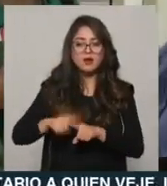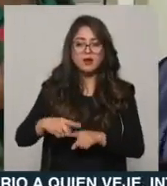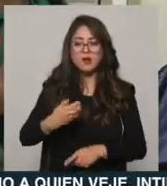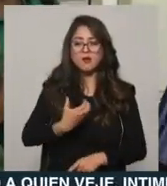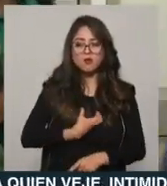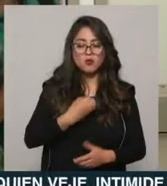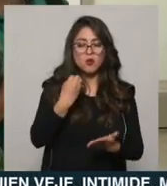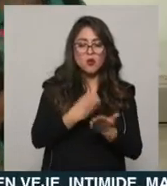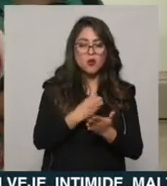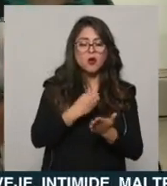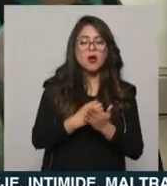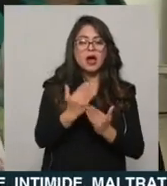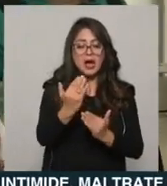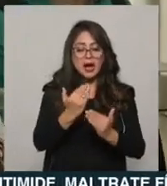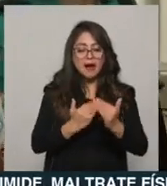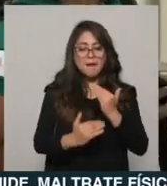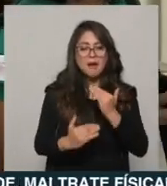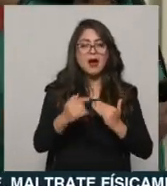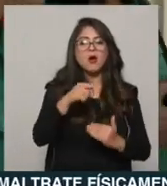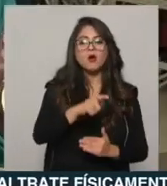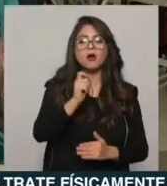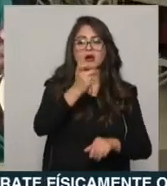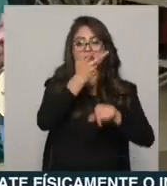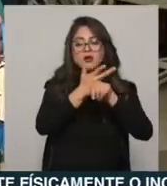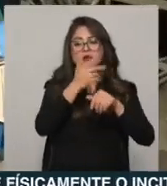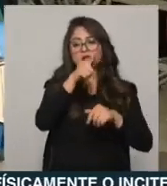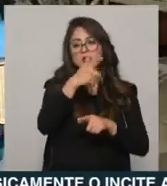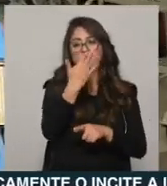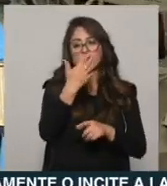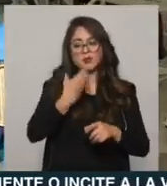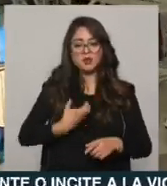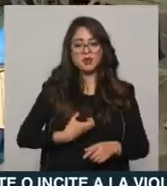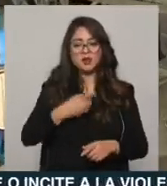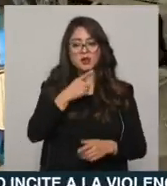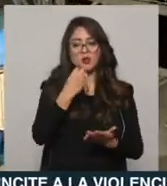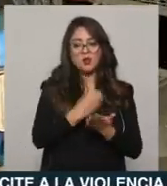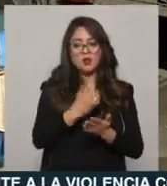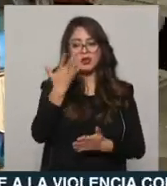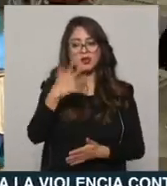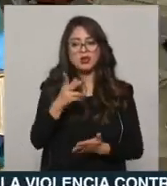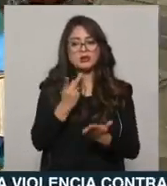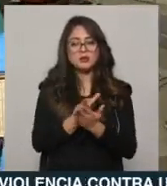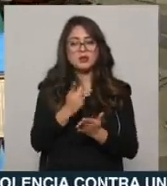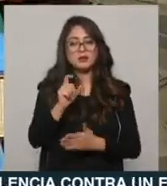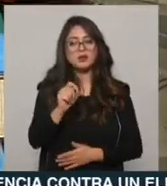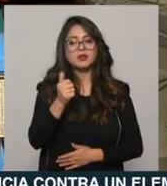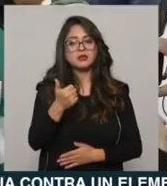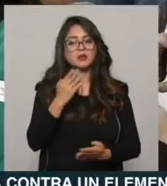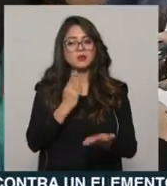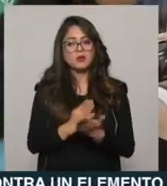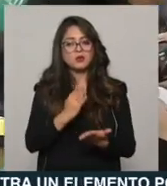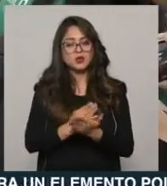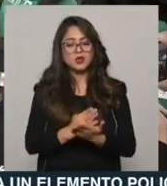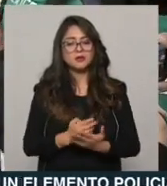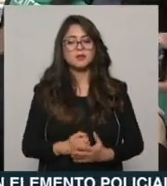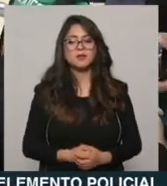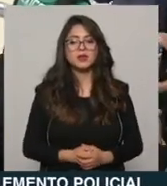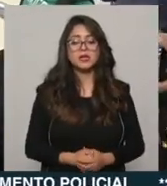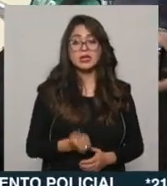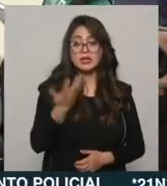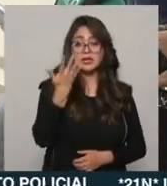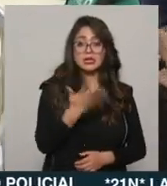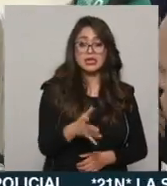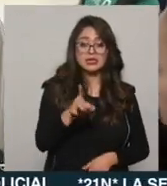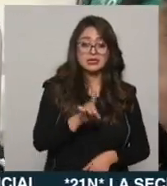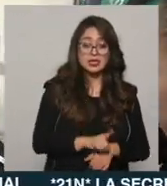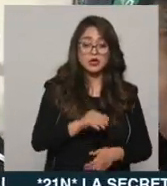debajo de los Estados Unidos con 50 medallas, 14 de ellas de oro, 10 de plata y 26 de bronce. Con 10 días aún por